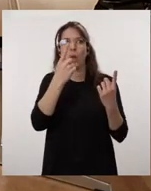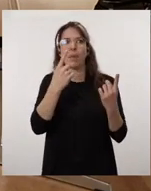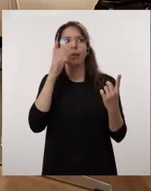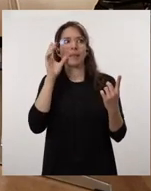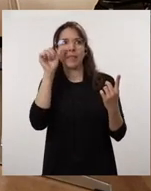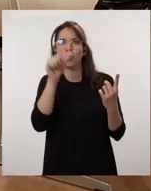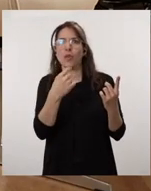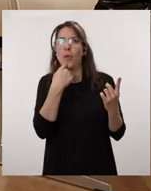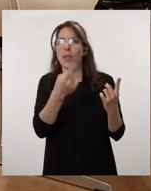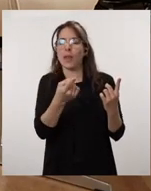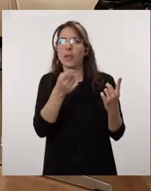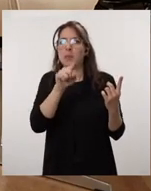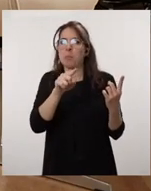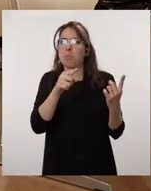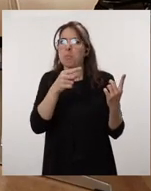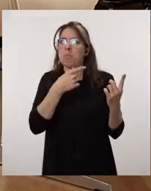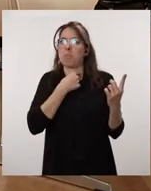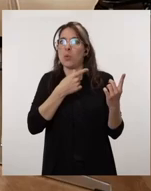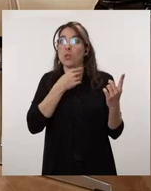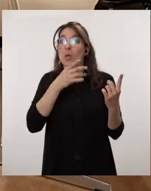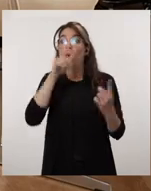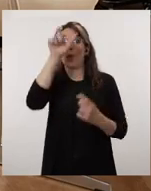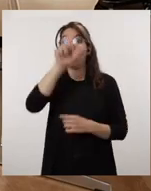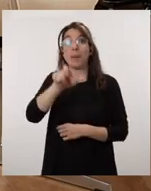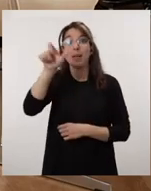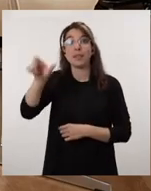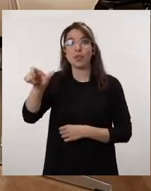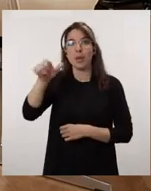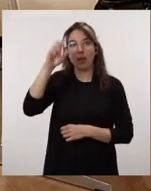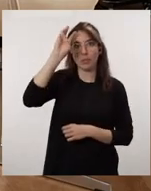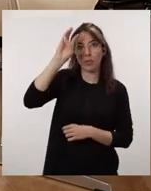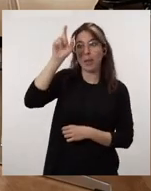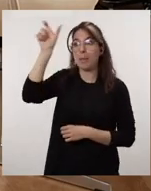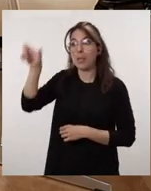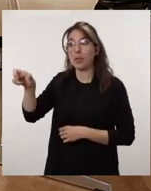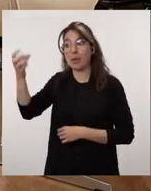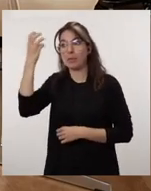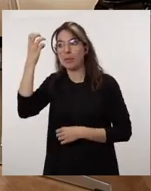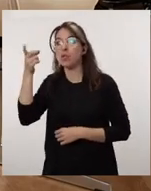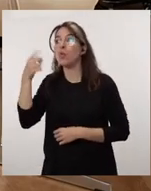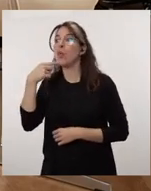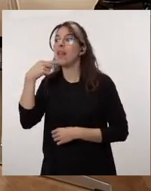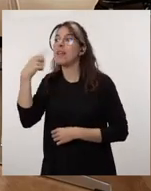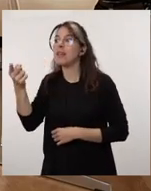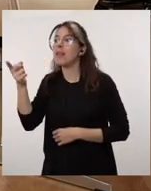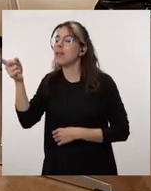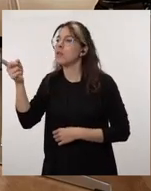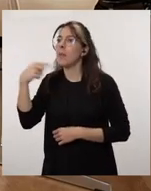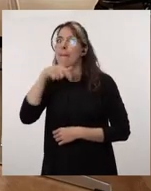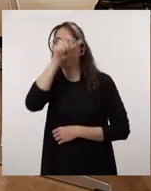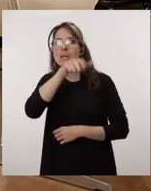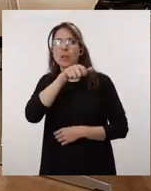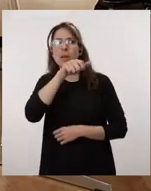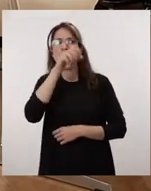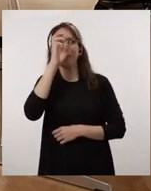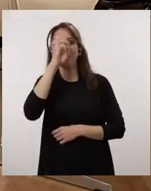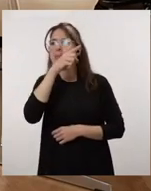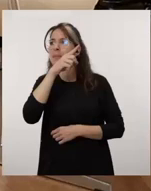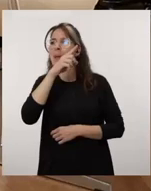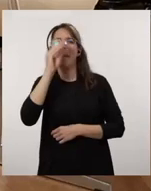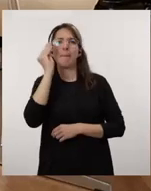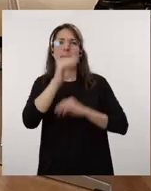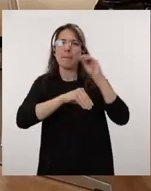y me gusta porque les dice saludos a los inventor izados a los mentolados tenéis que exprimir a los mentores es muy importante esto es una oportunidad